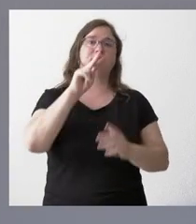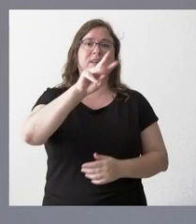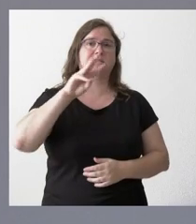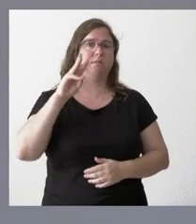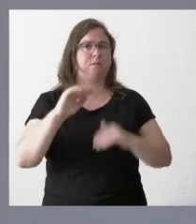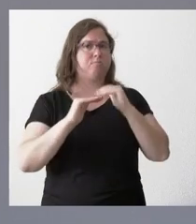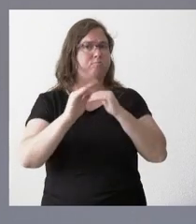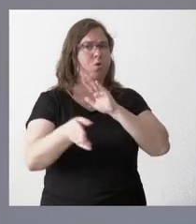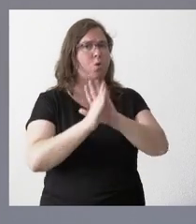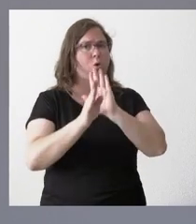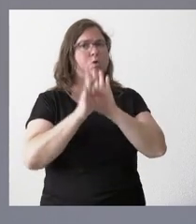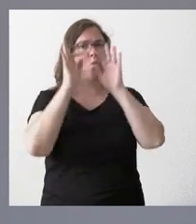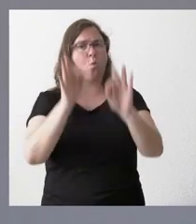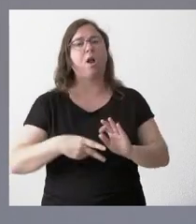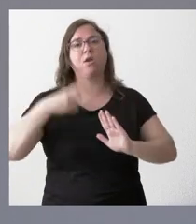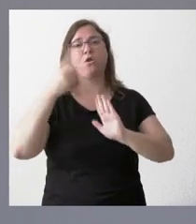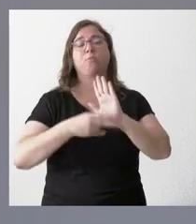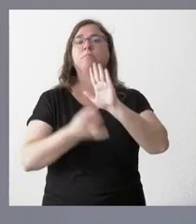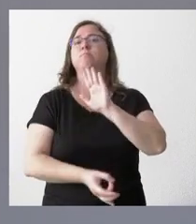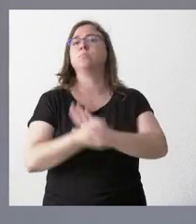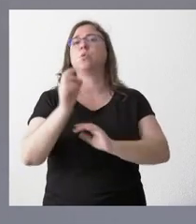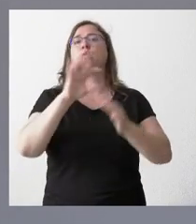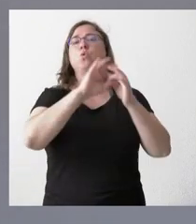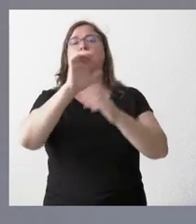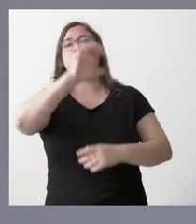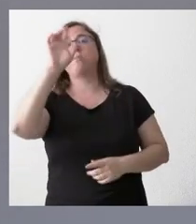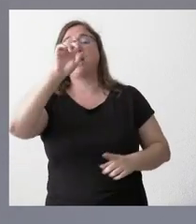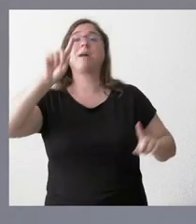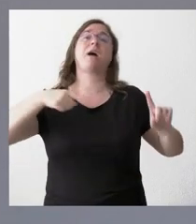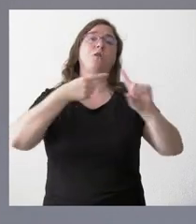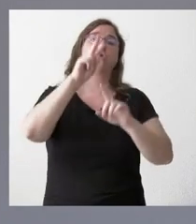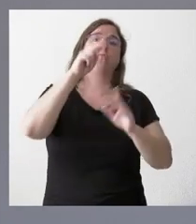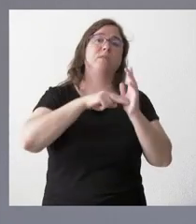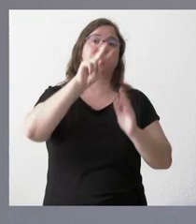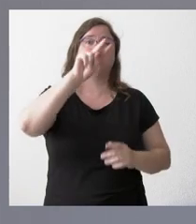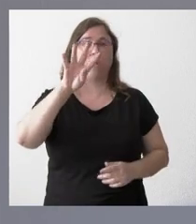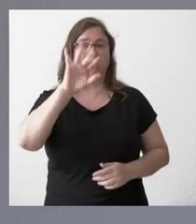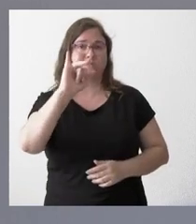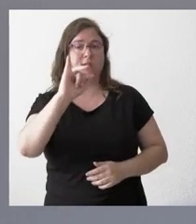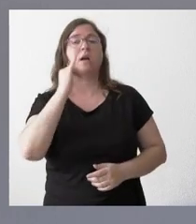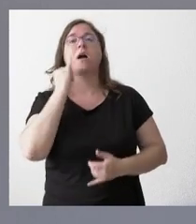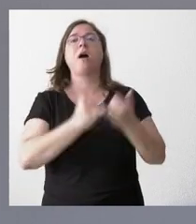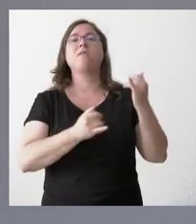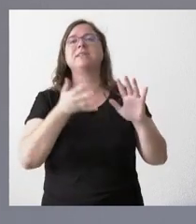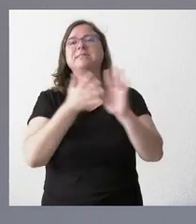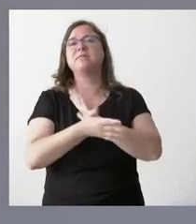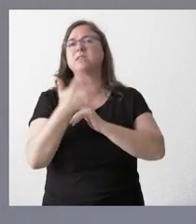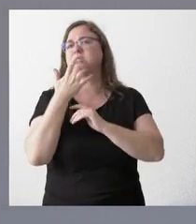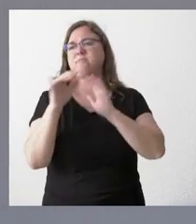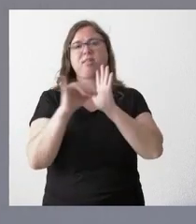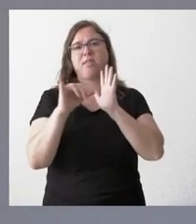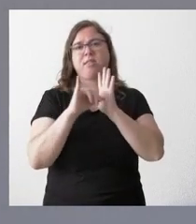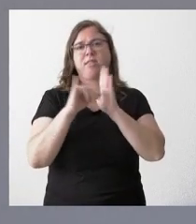en vigor las normas de estabilidad presupuestaria fijadas por la Unión Europea, pero sí lo estarán para el año 24 y, por tanto, el que nos vayamos acercando a ese